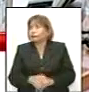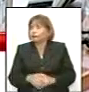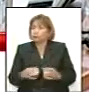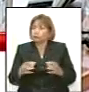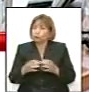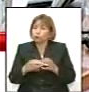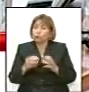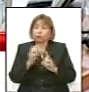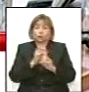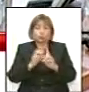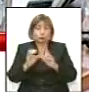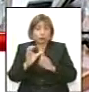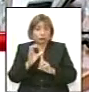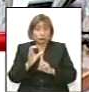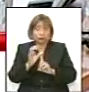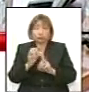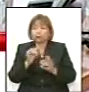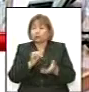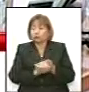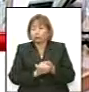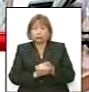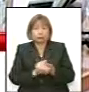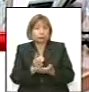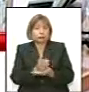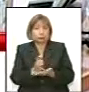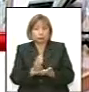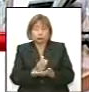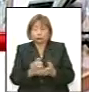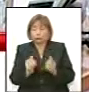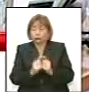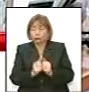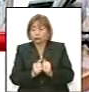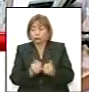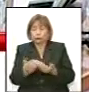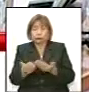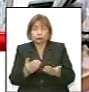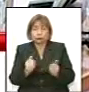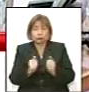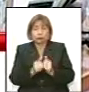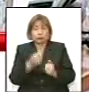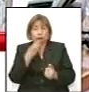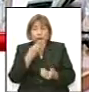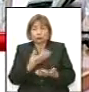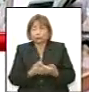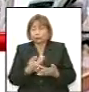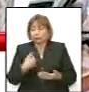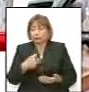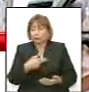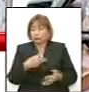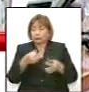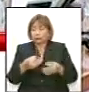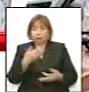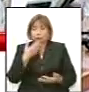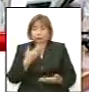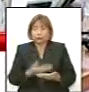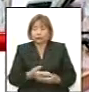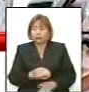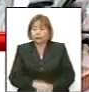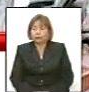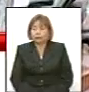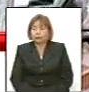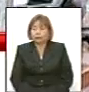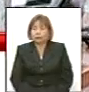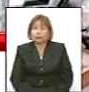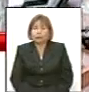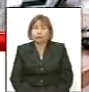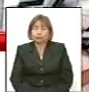de Cultura podemos hacer esfuerzos compartidos para que esto camine para bien de nuestro país. Gracias. Bien, congresista